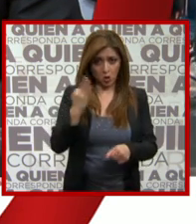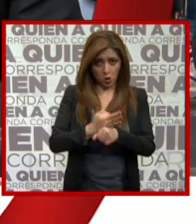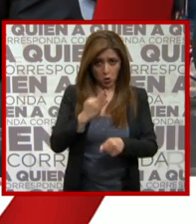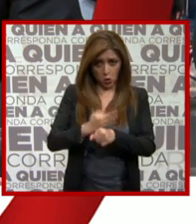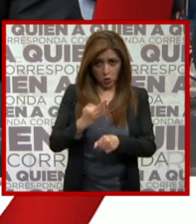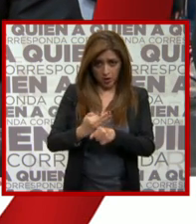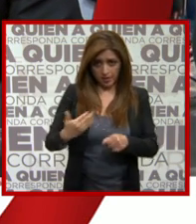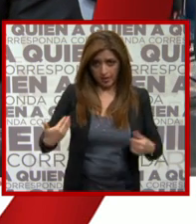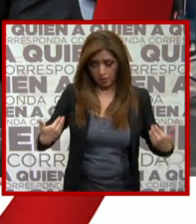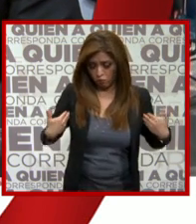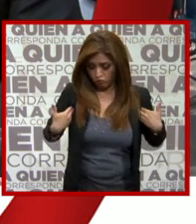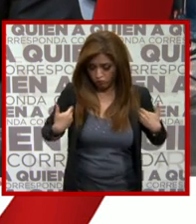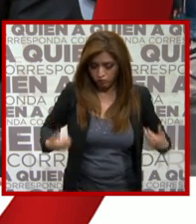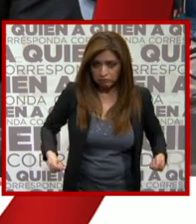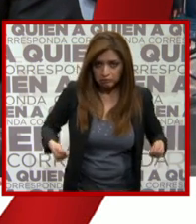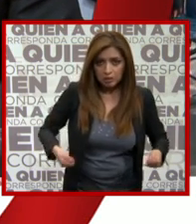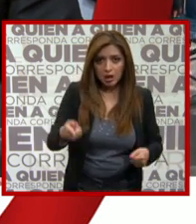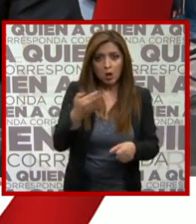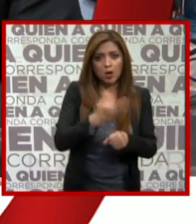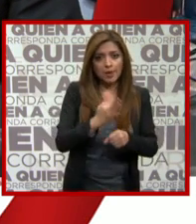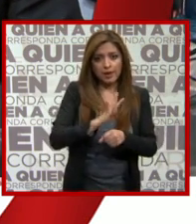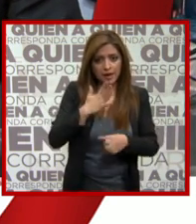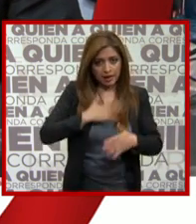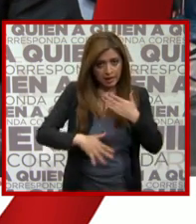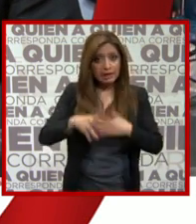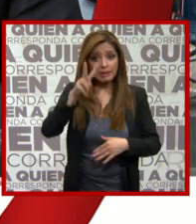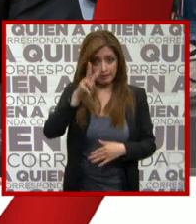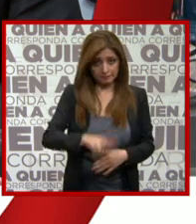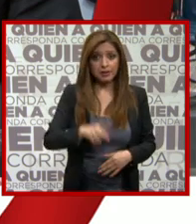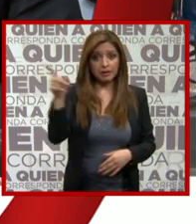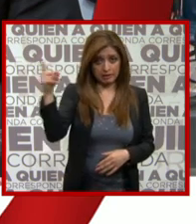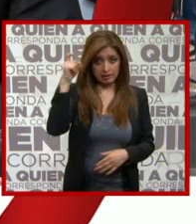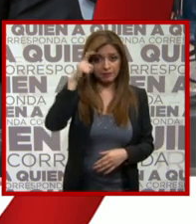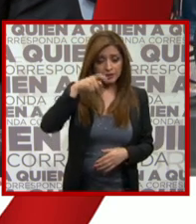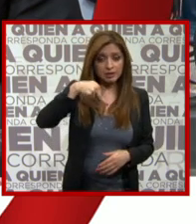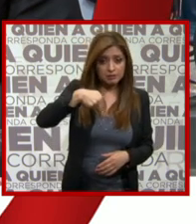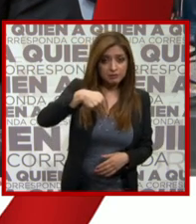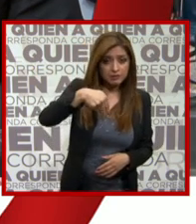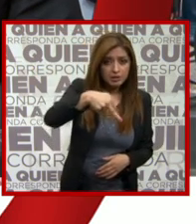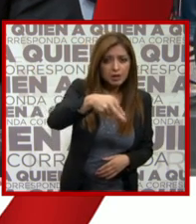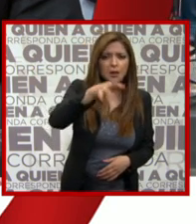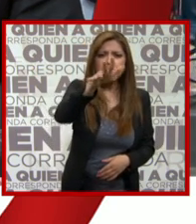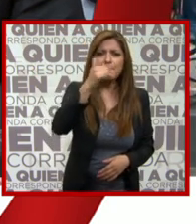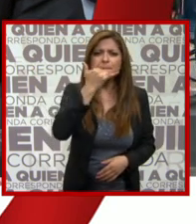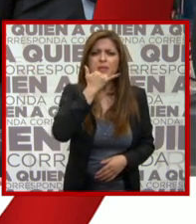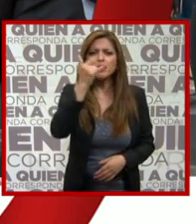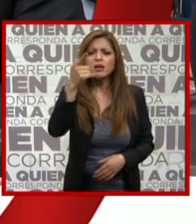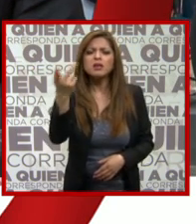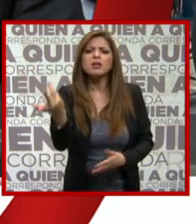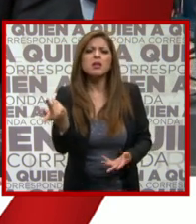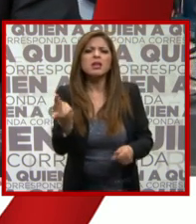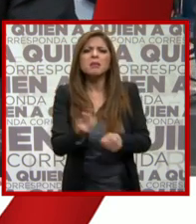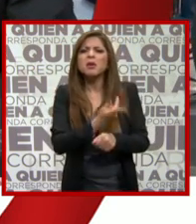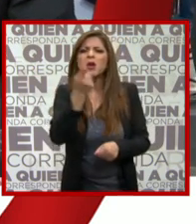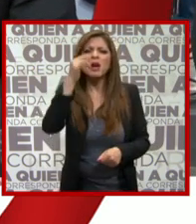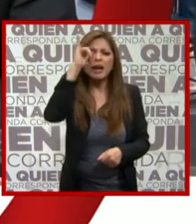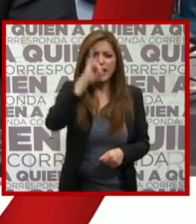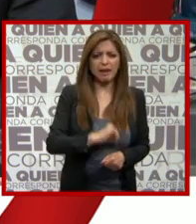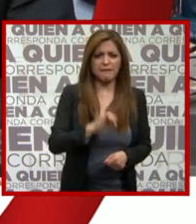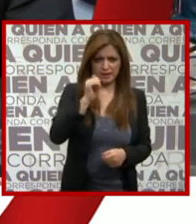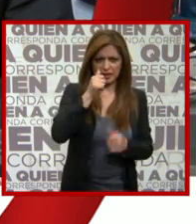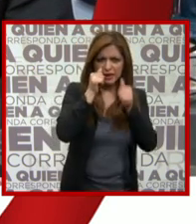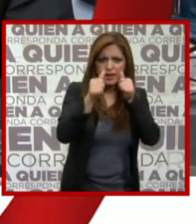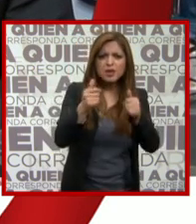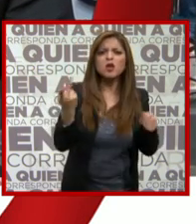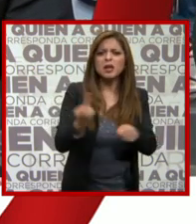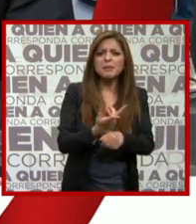que le molesta, me dice que ya está cansado y sí le cuesta caminar. Entonces, ¿qué pasa con tu jefe? ¿Te habló? ¿Respondió por los daños?